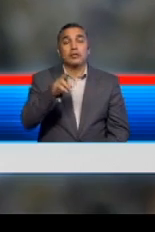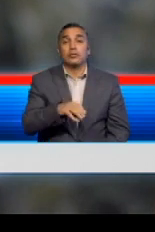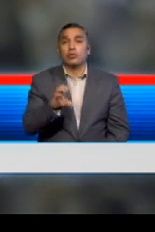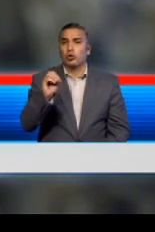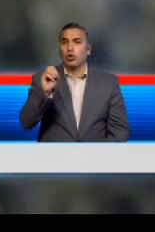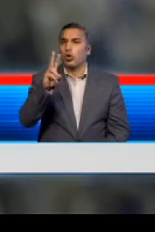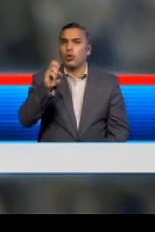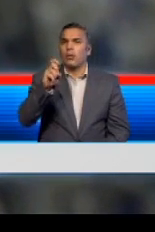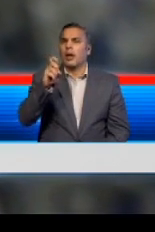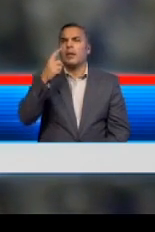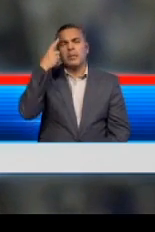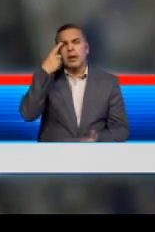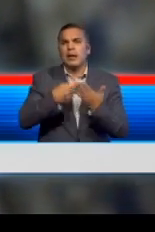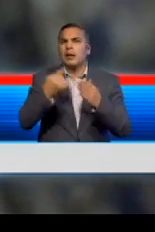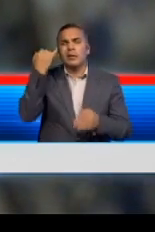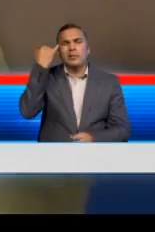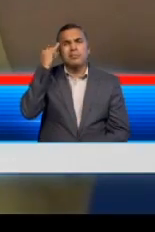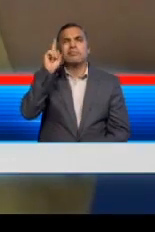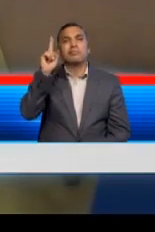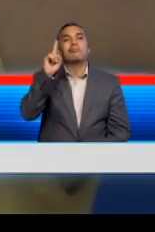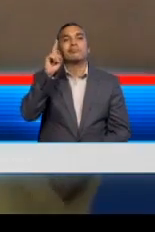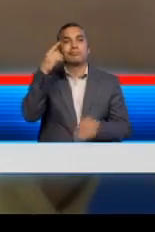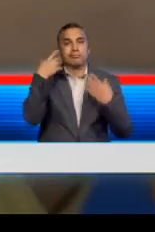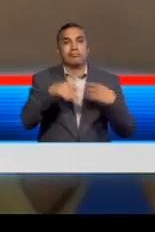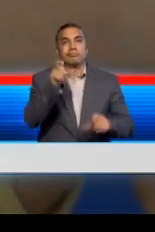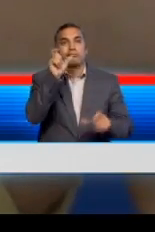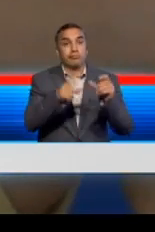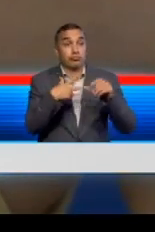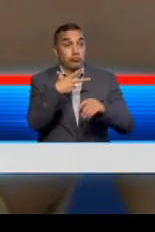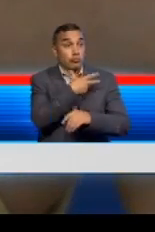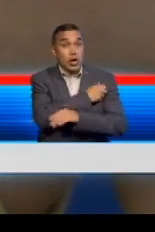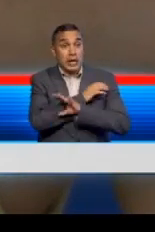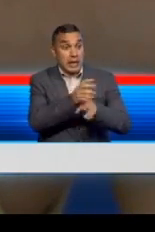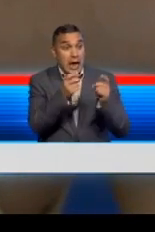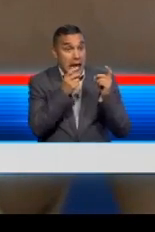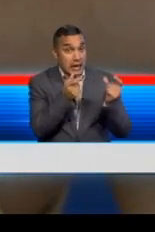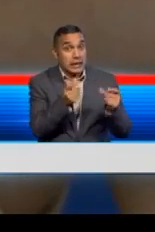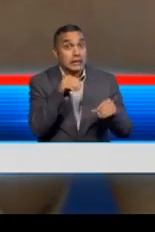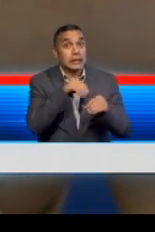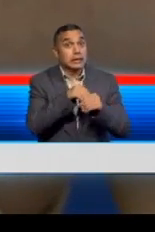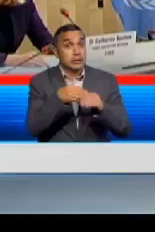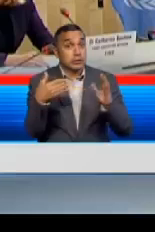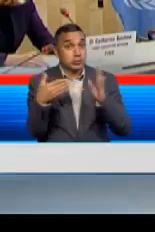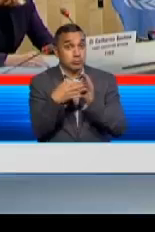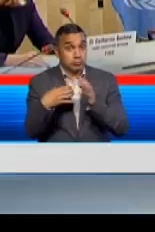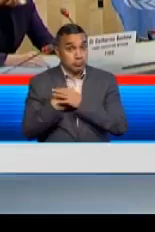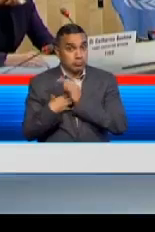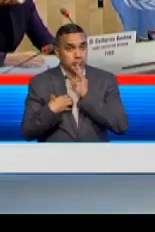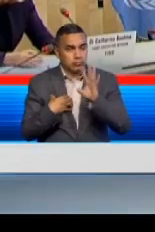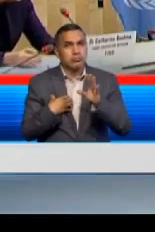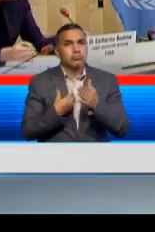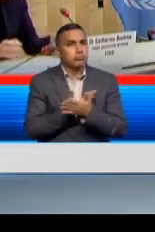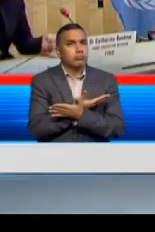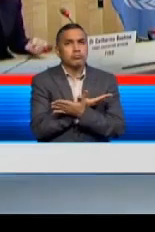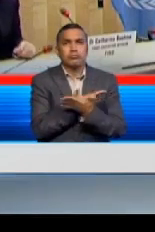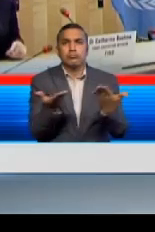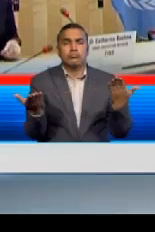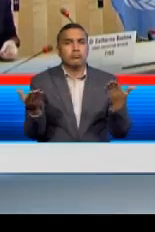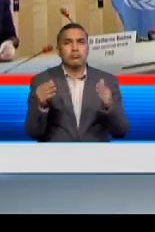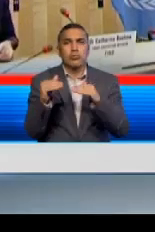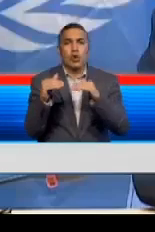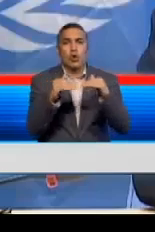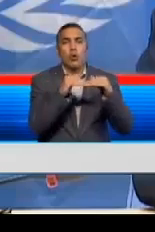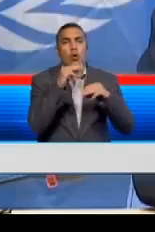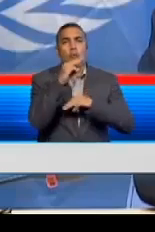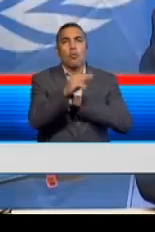una iniciativa mundial que representa una cartera de posibles vacunas que se desarrollan contra el coronavirus y su entrega de manera equitativa